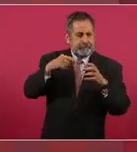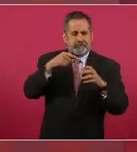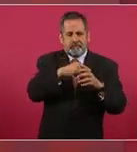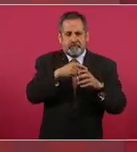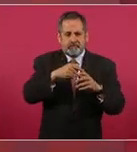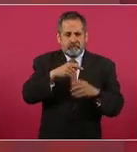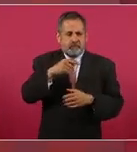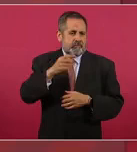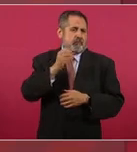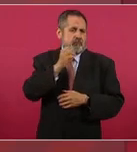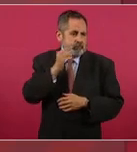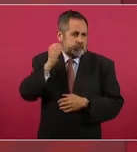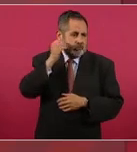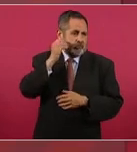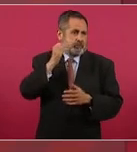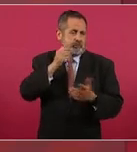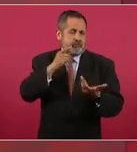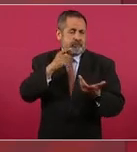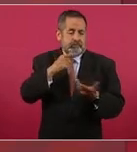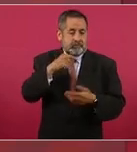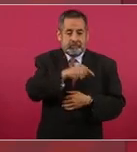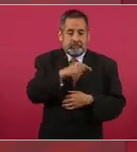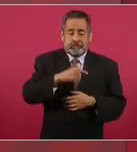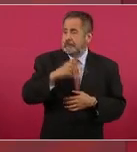un obispo,